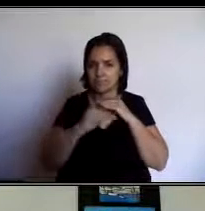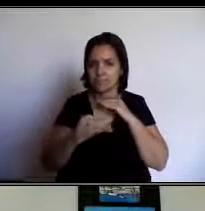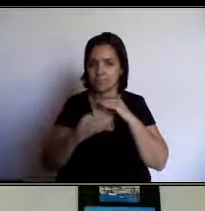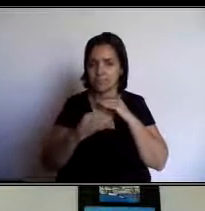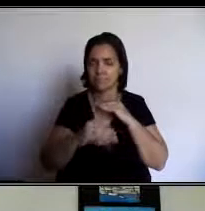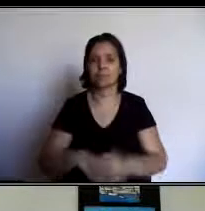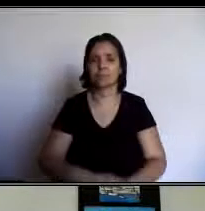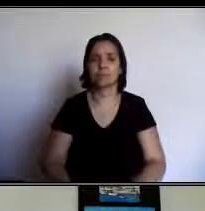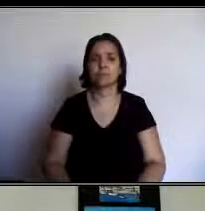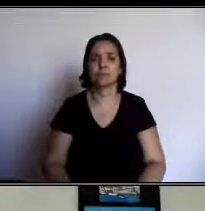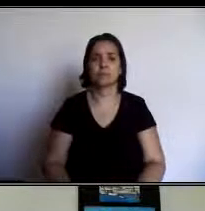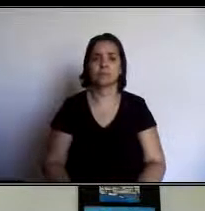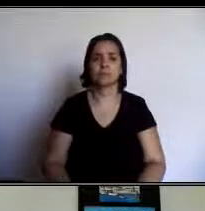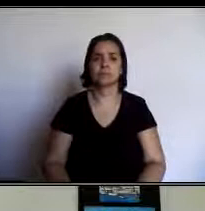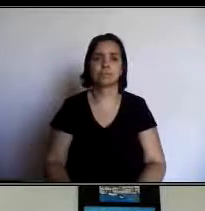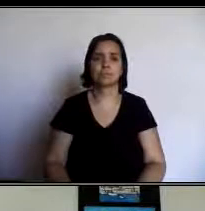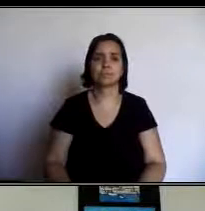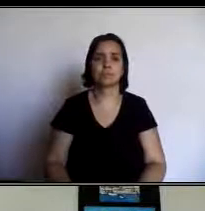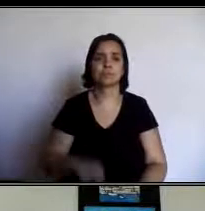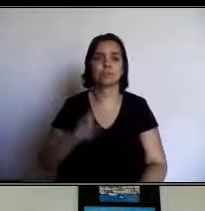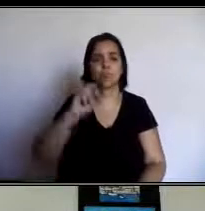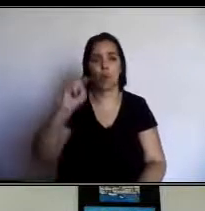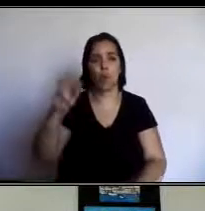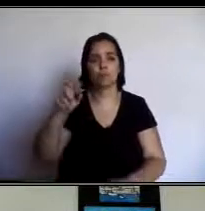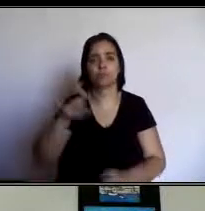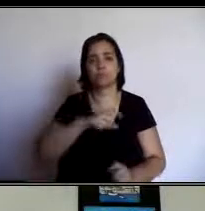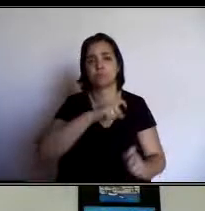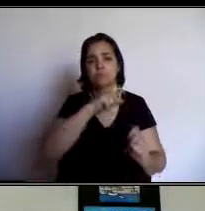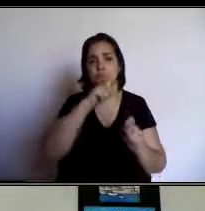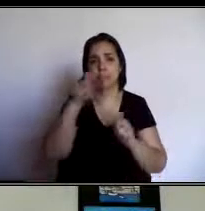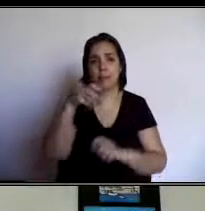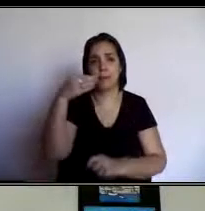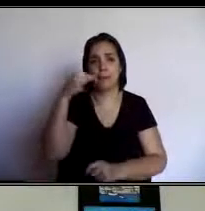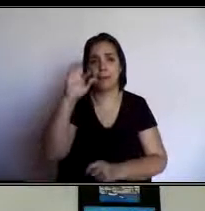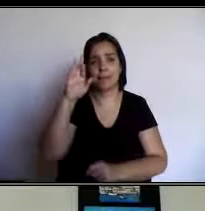mantenerlo. Tenemos aquí otra pregunta para Beatriz.